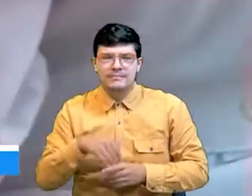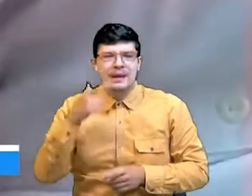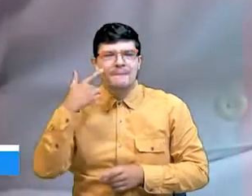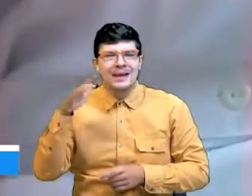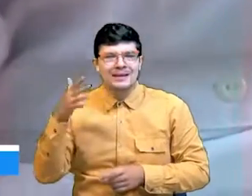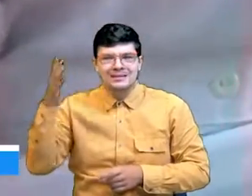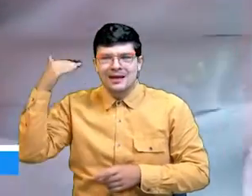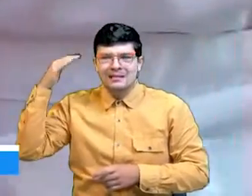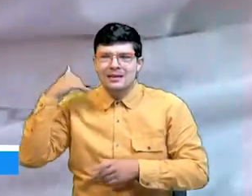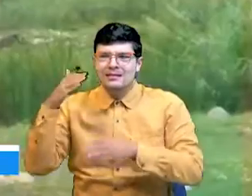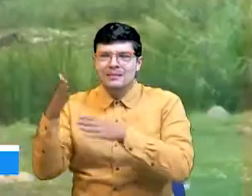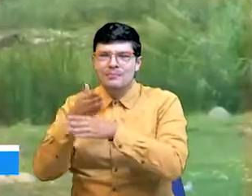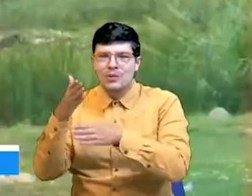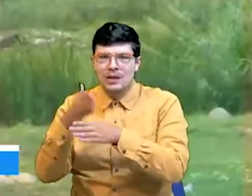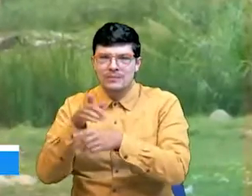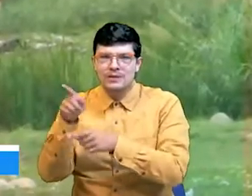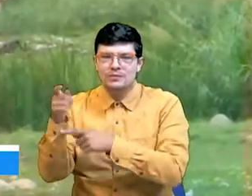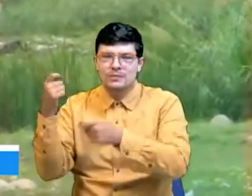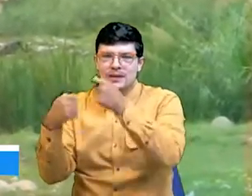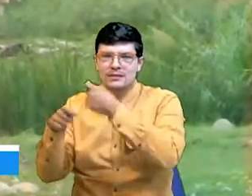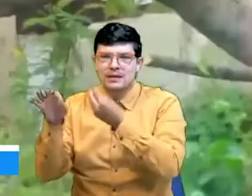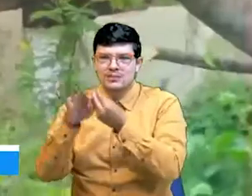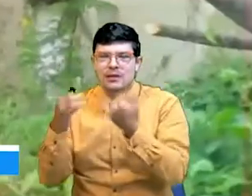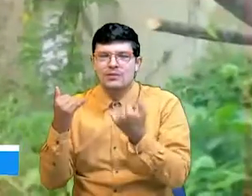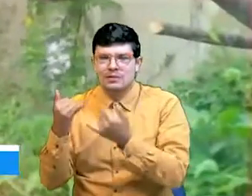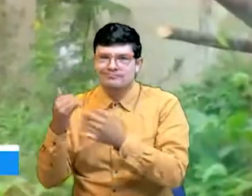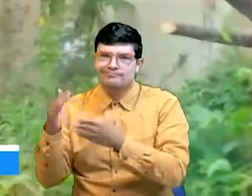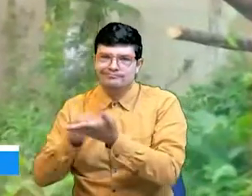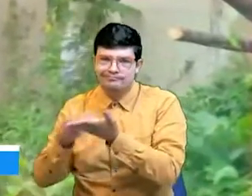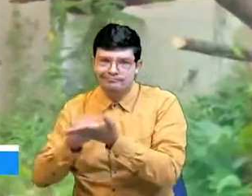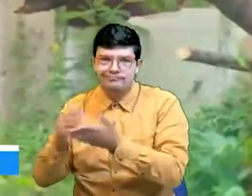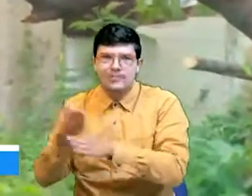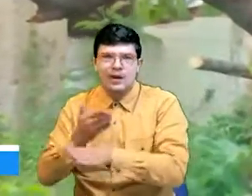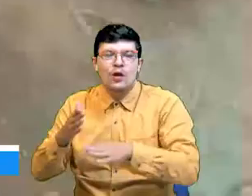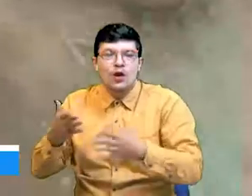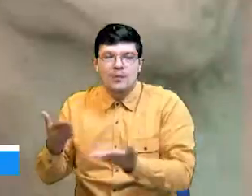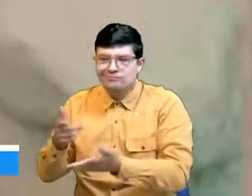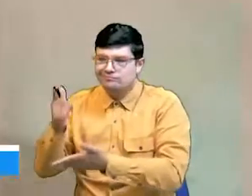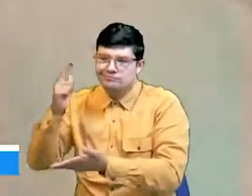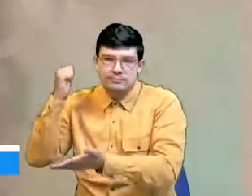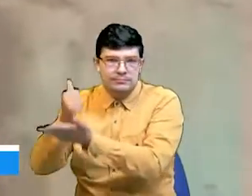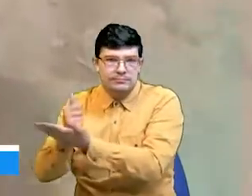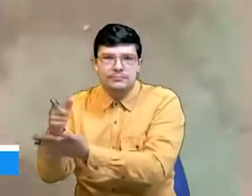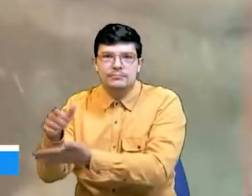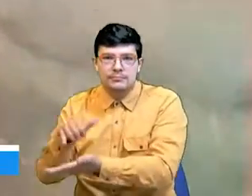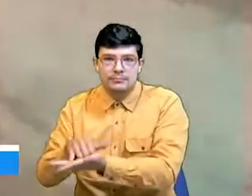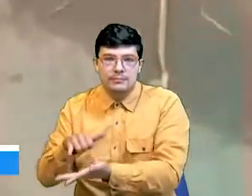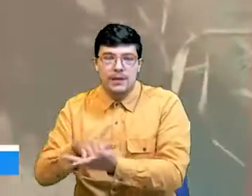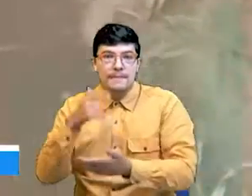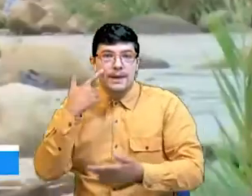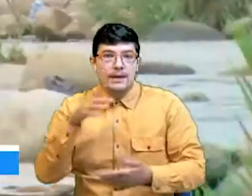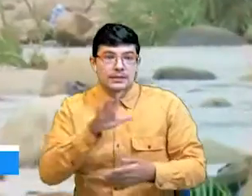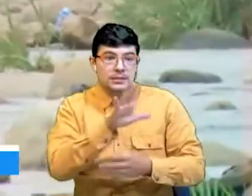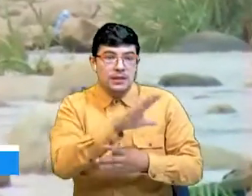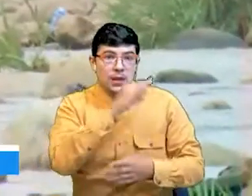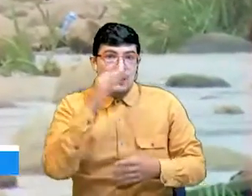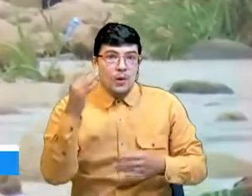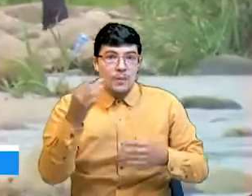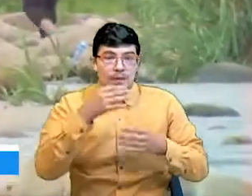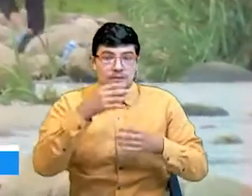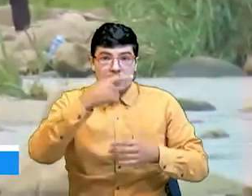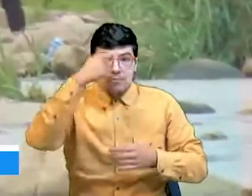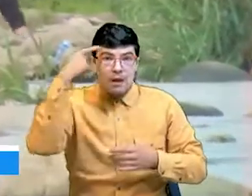venta de microtráfico. Y en el sector de La Parada, sobre la trocha conocida como La Marina, al parecer cinco hombres de negro